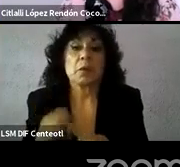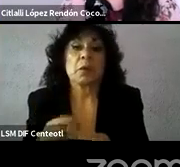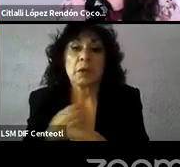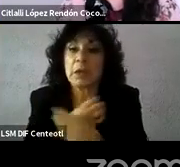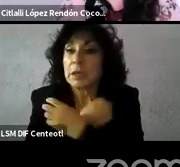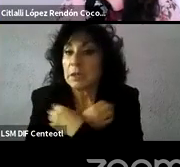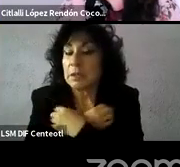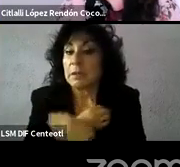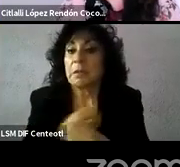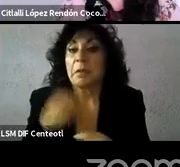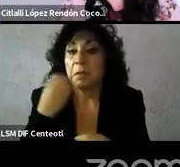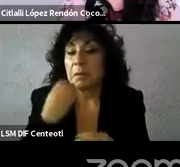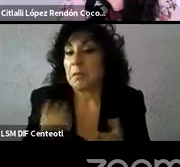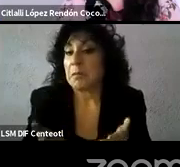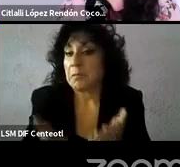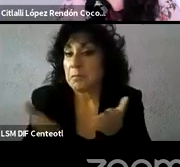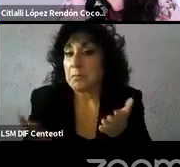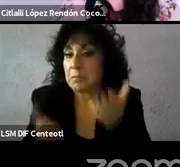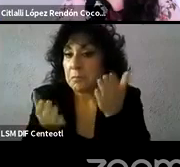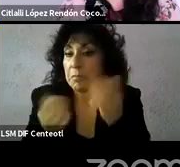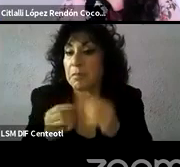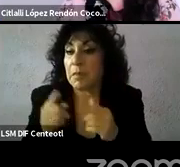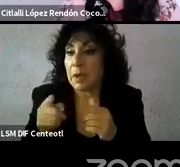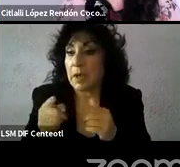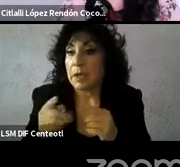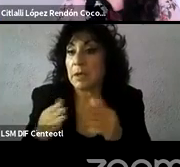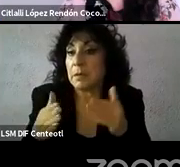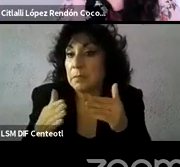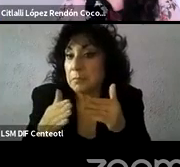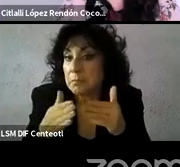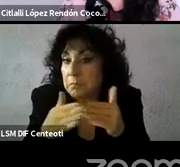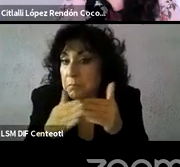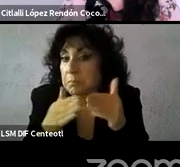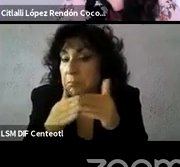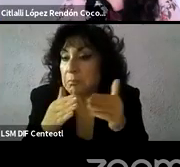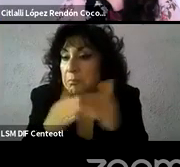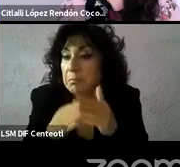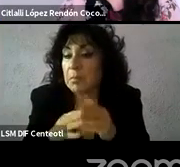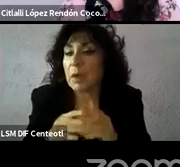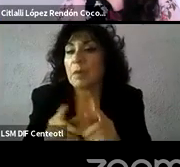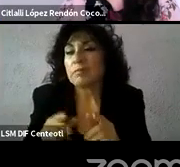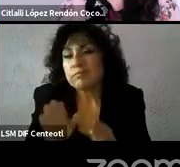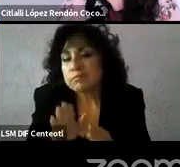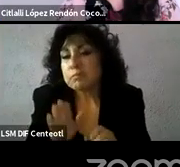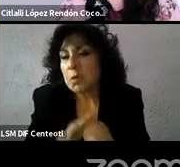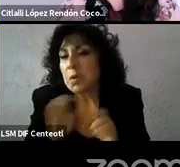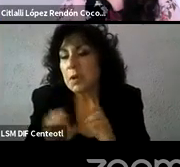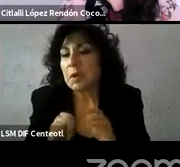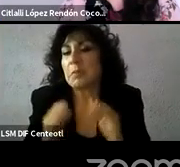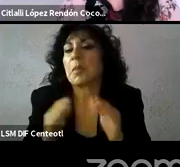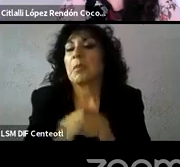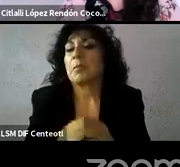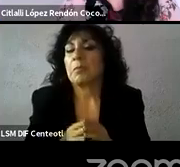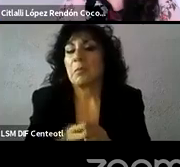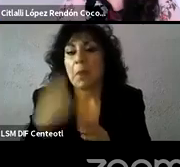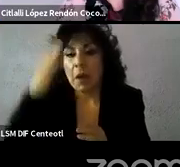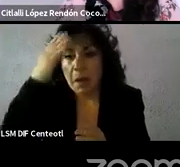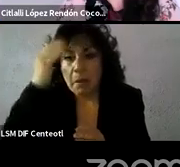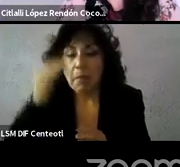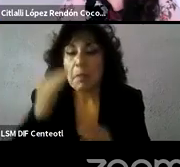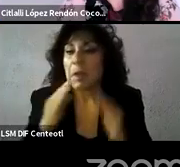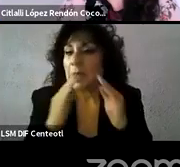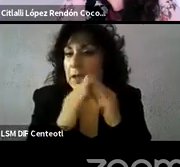existe como un gran quiebre, ¿no? Por ejemplo, con esto de aprende en casa y de qué es la educación a través de la